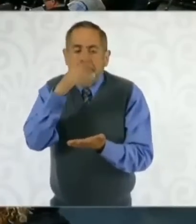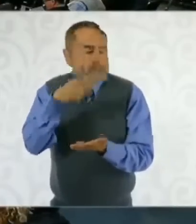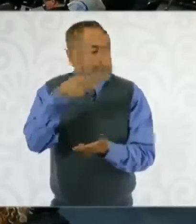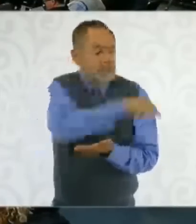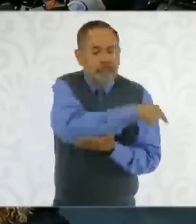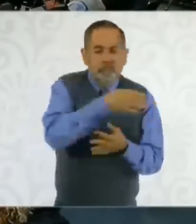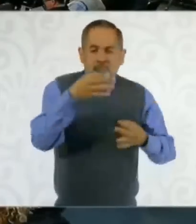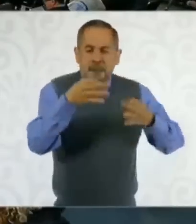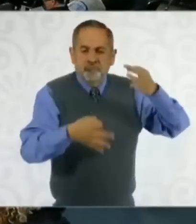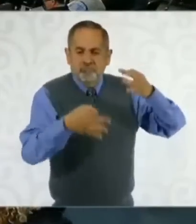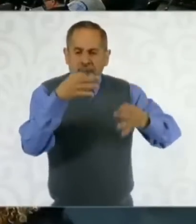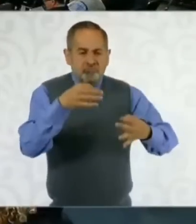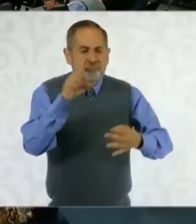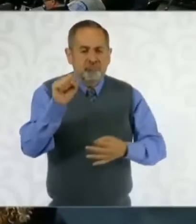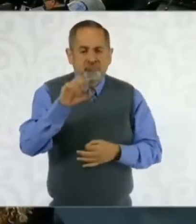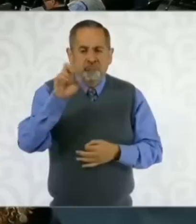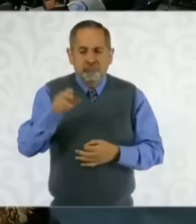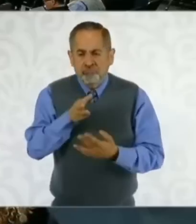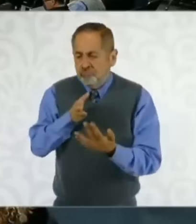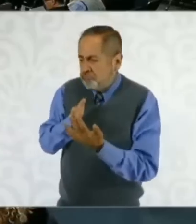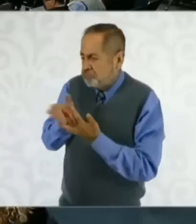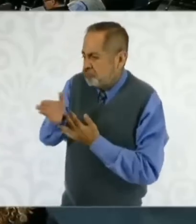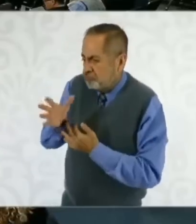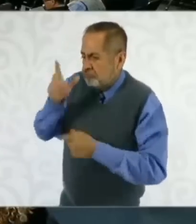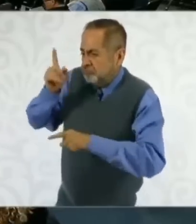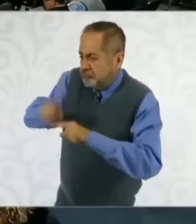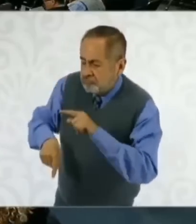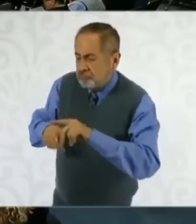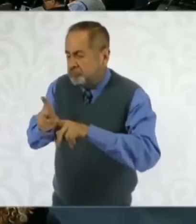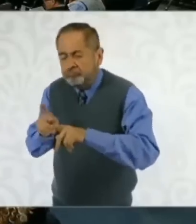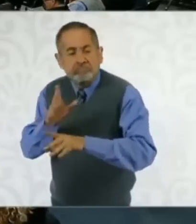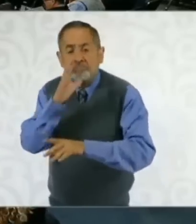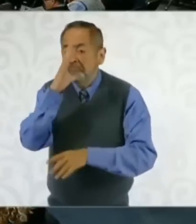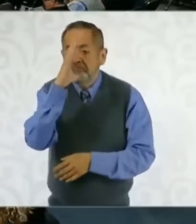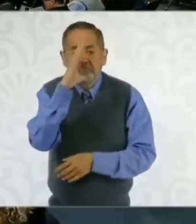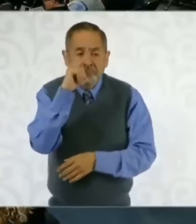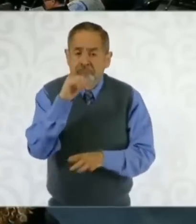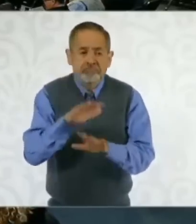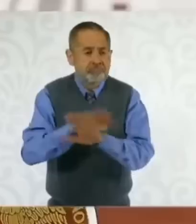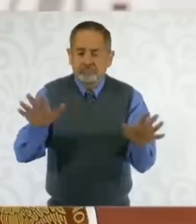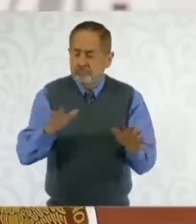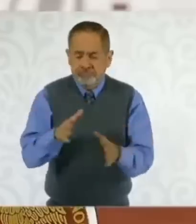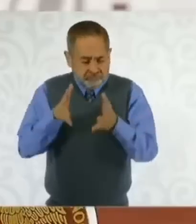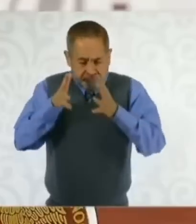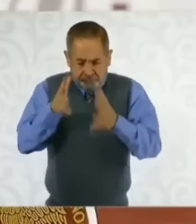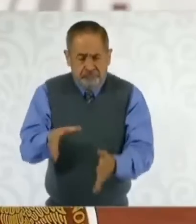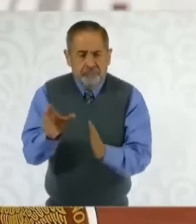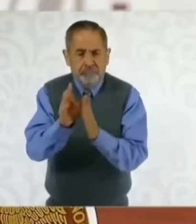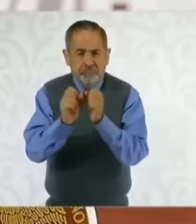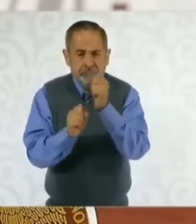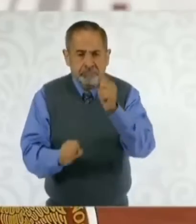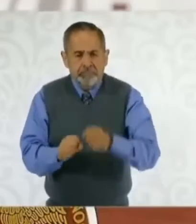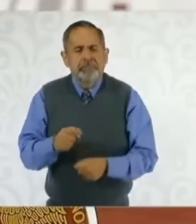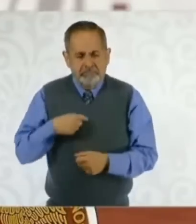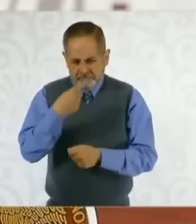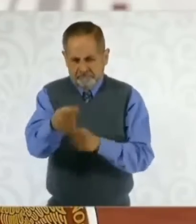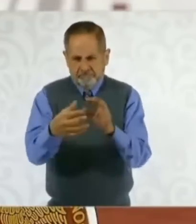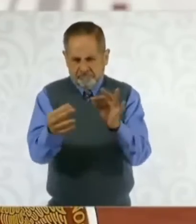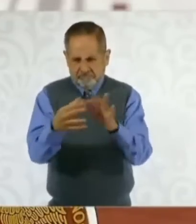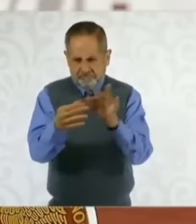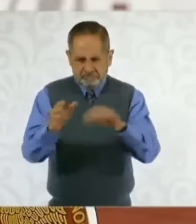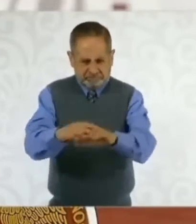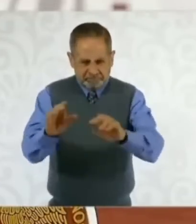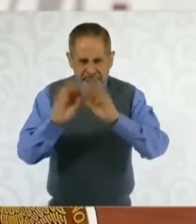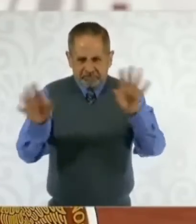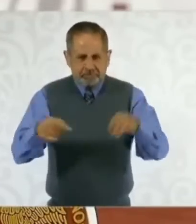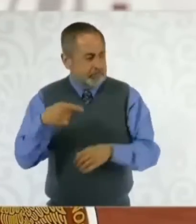Tribunal Supremo de nuestro país. Cito rápidamente para concluir una contradicción importantísima que está